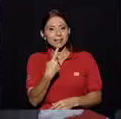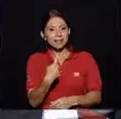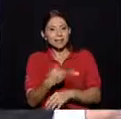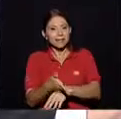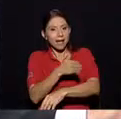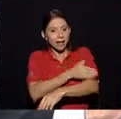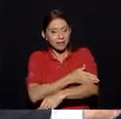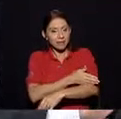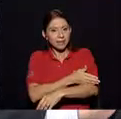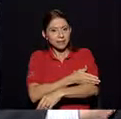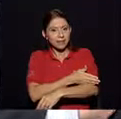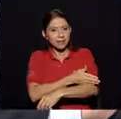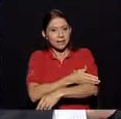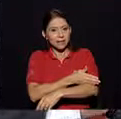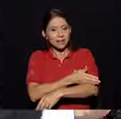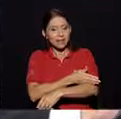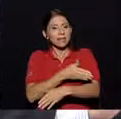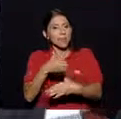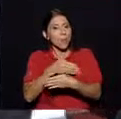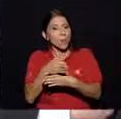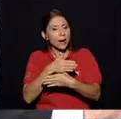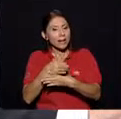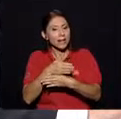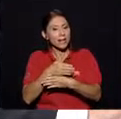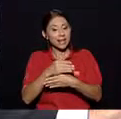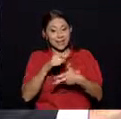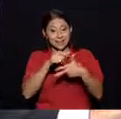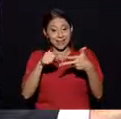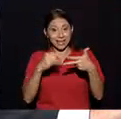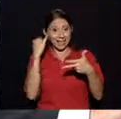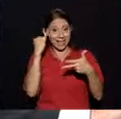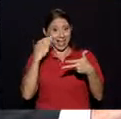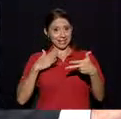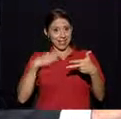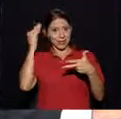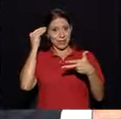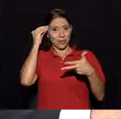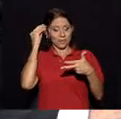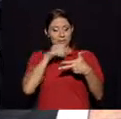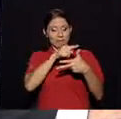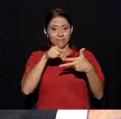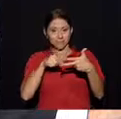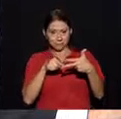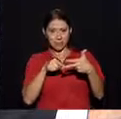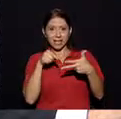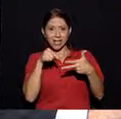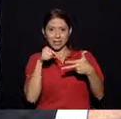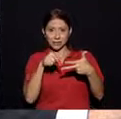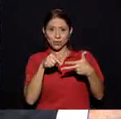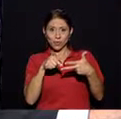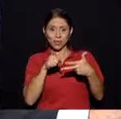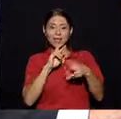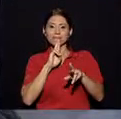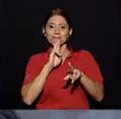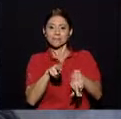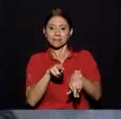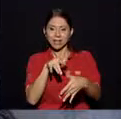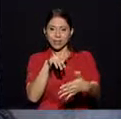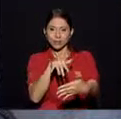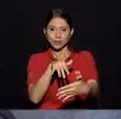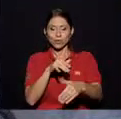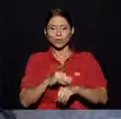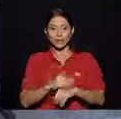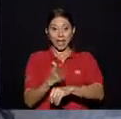de compartir lo que a mi juicio son tres ideas fuerza que se reflejan de este estudio,